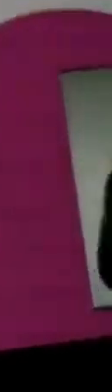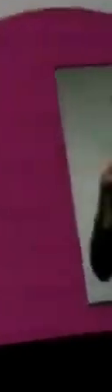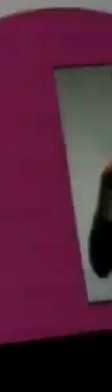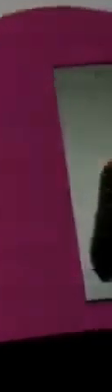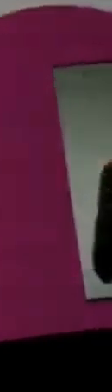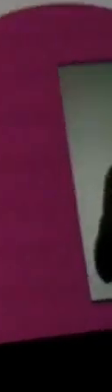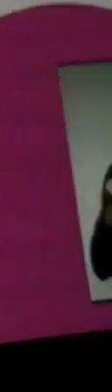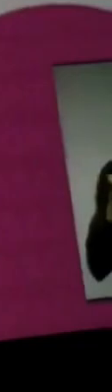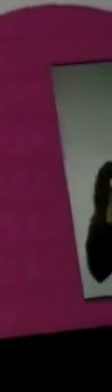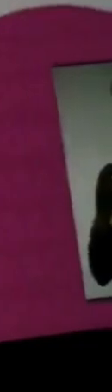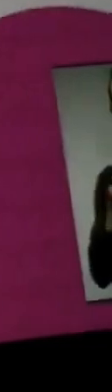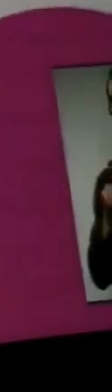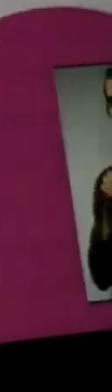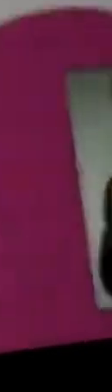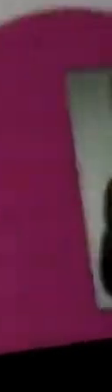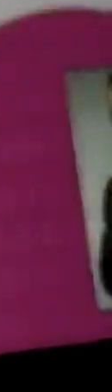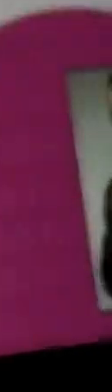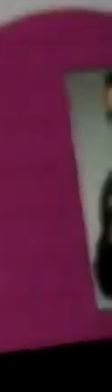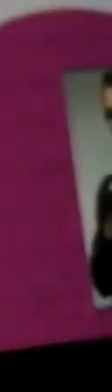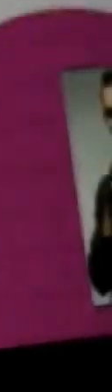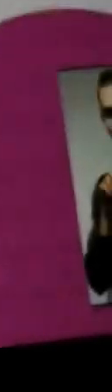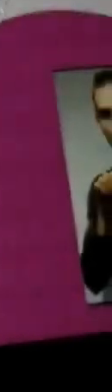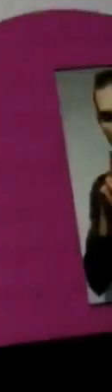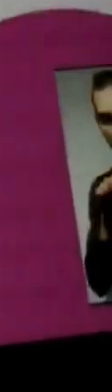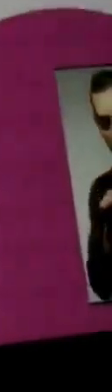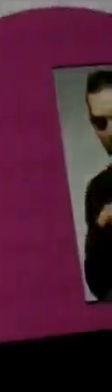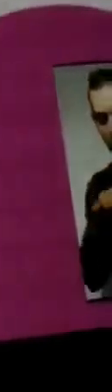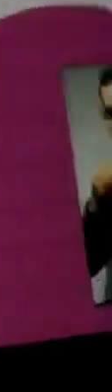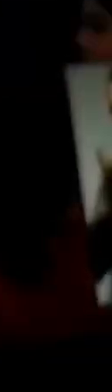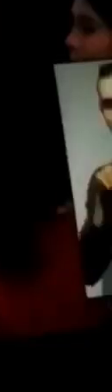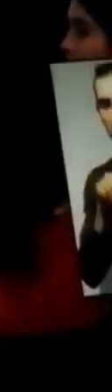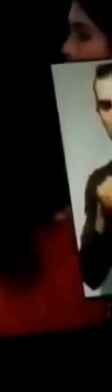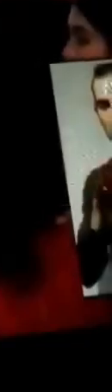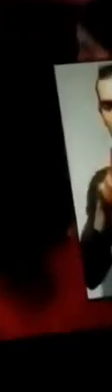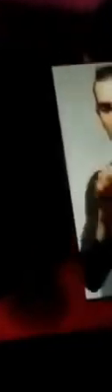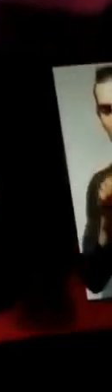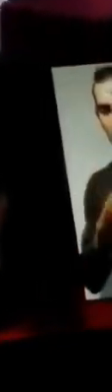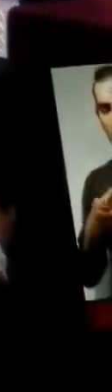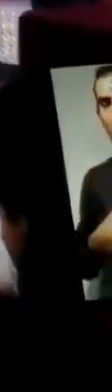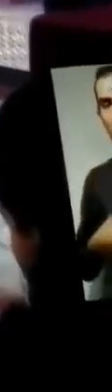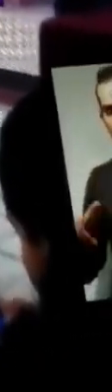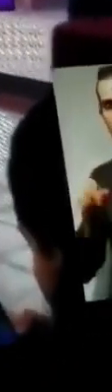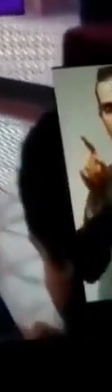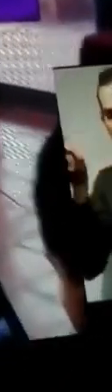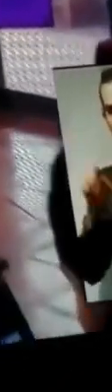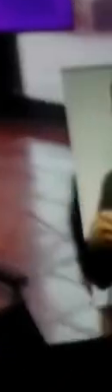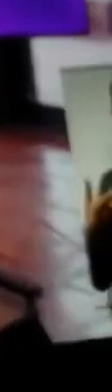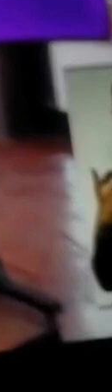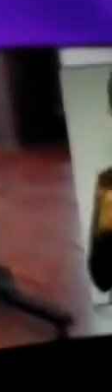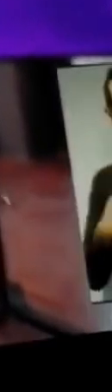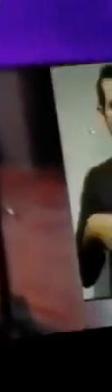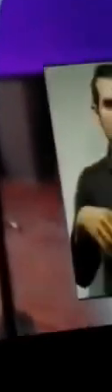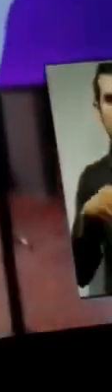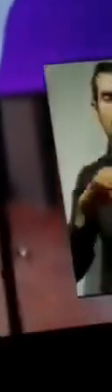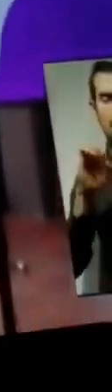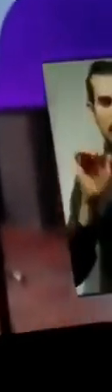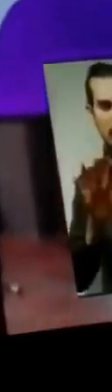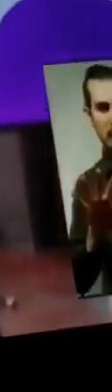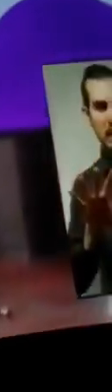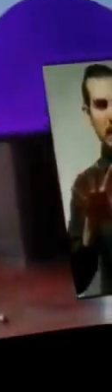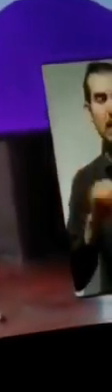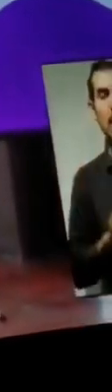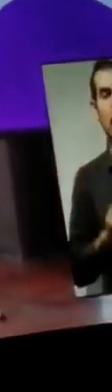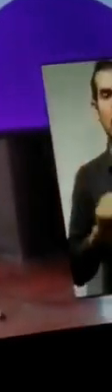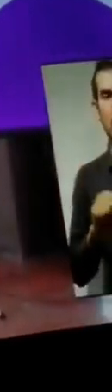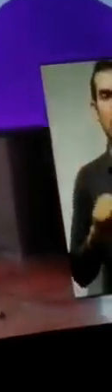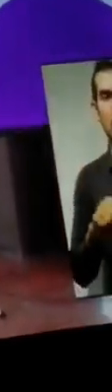arroyo de las Víboras, el arroyo del Mimbre, la calle Magneto, allá por las Maquilas del 5, el Boulevard Oscar